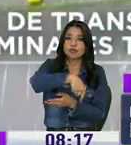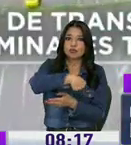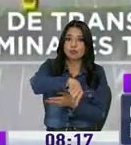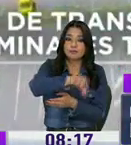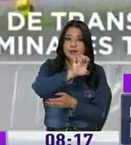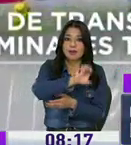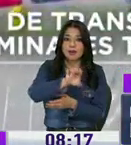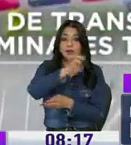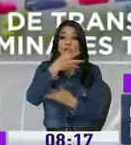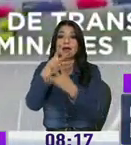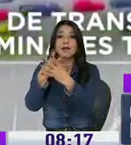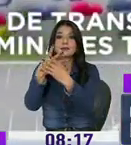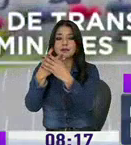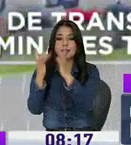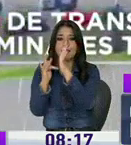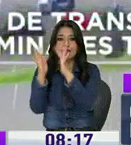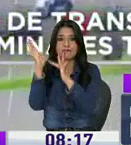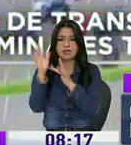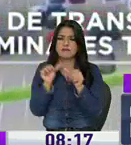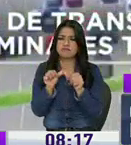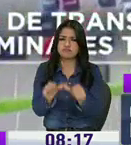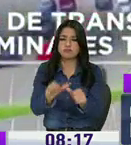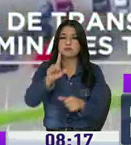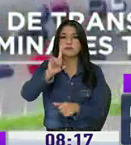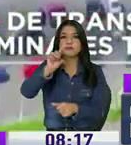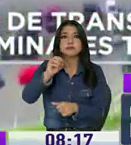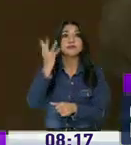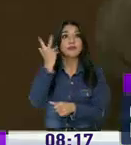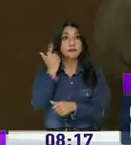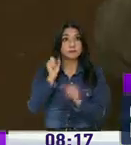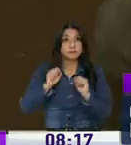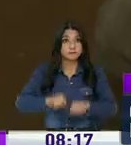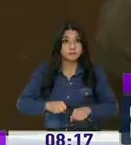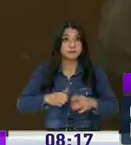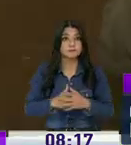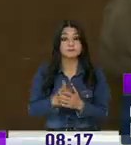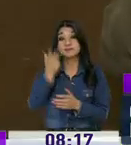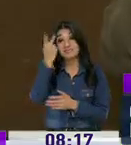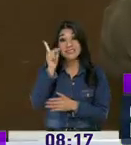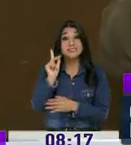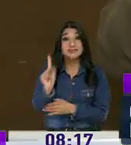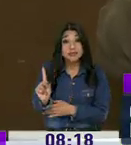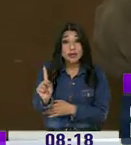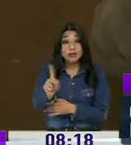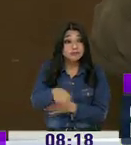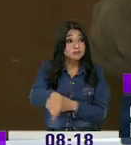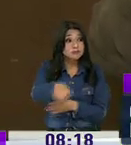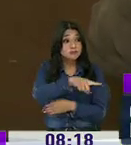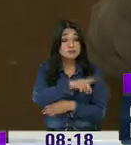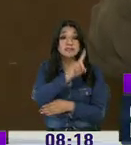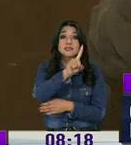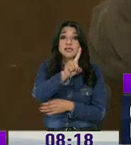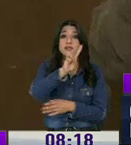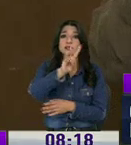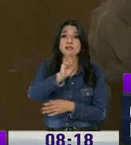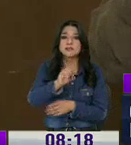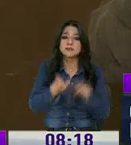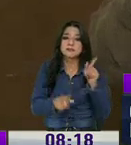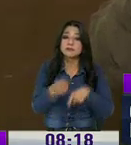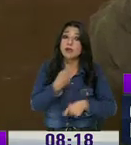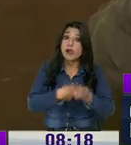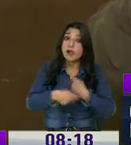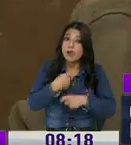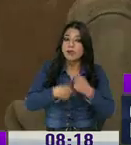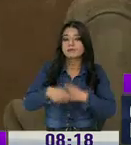y Carcelén en abril, las cuales durarían 180 días. Decisión que provocó el malestar de los cerca de 160 comerciantes